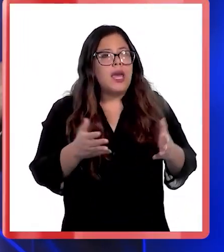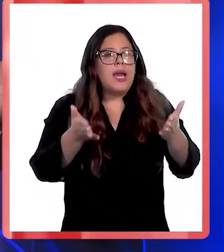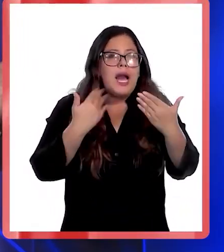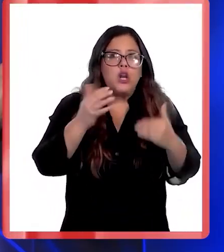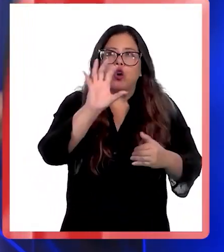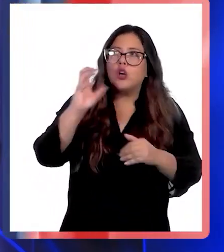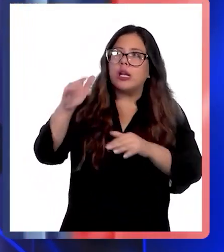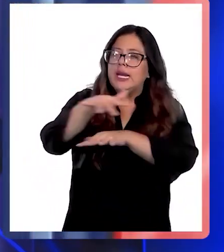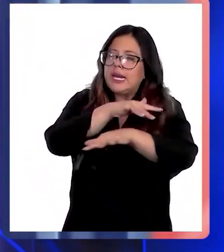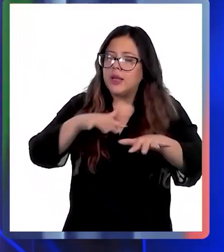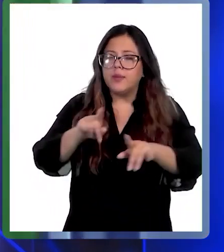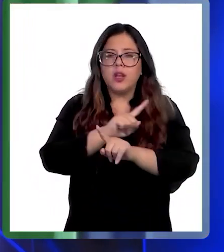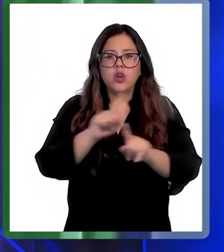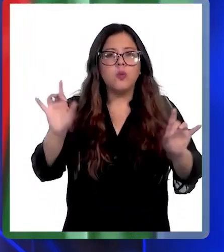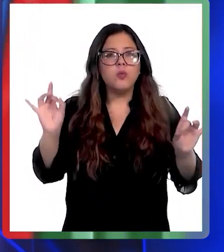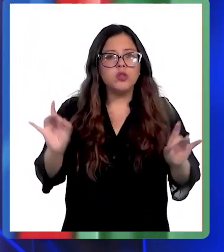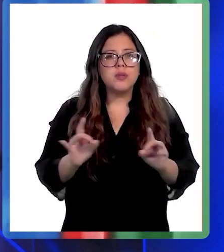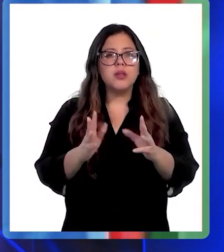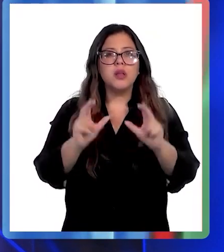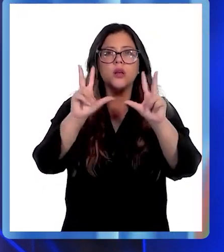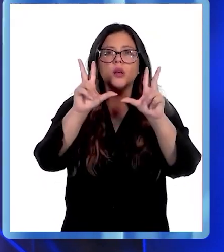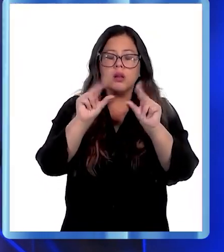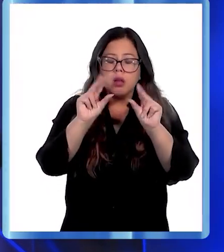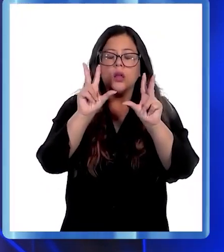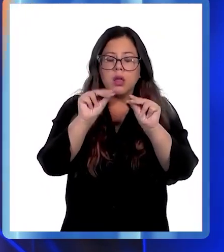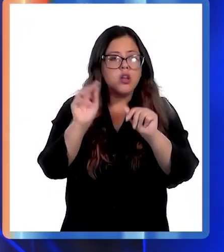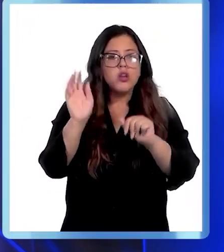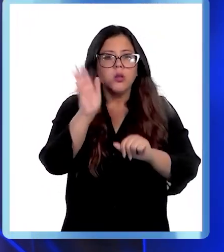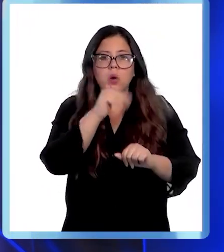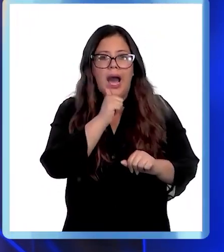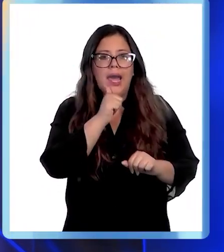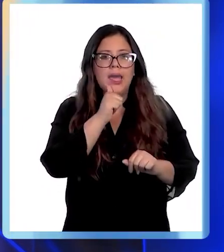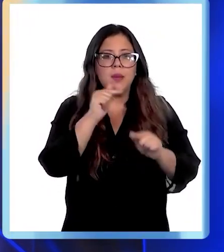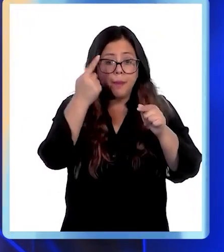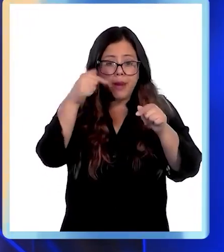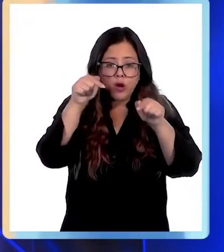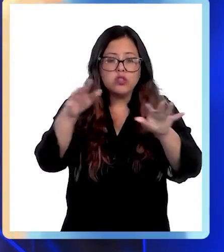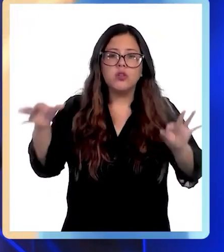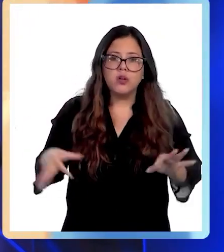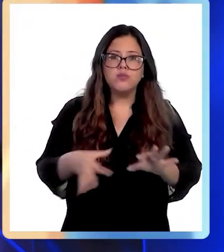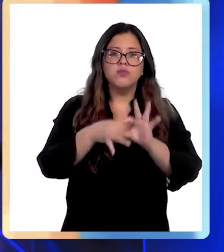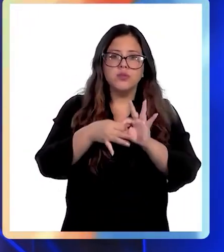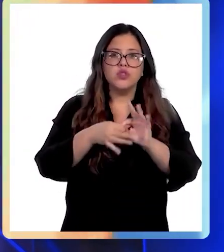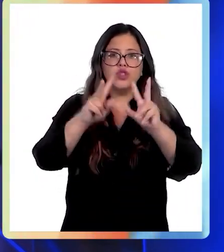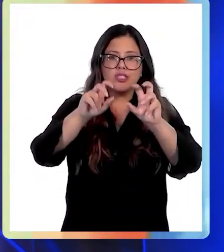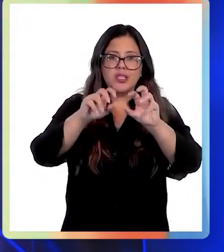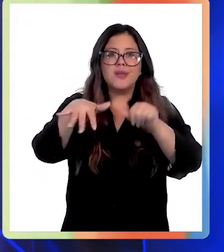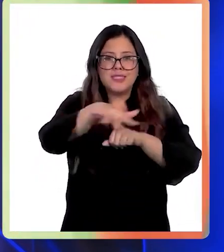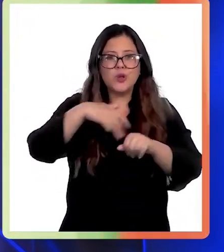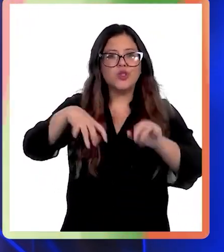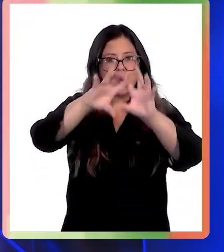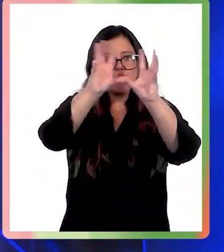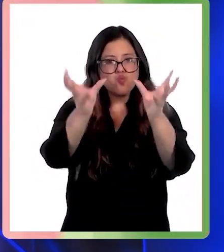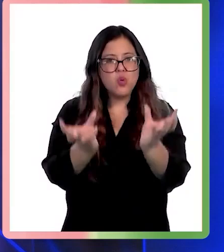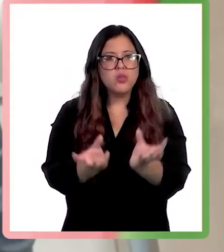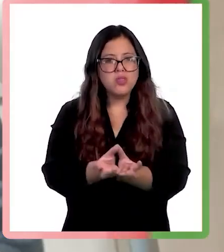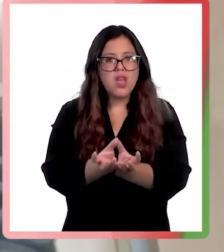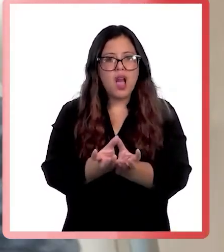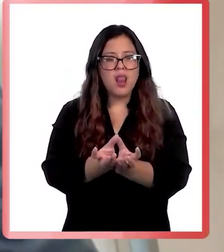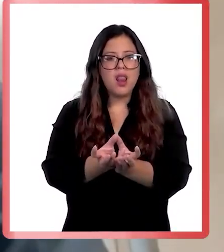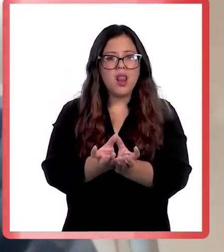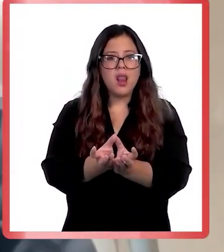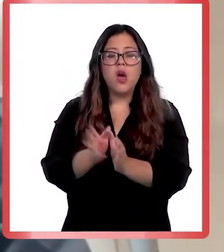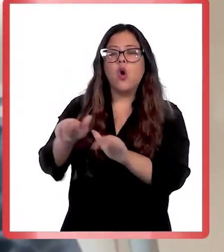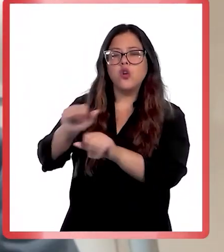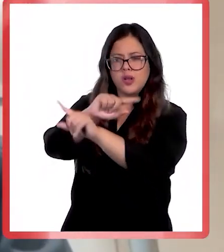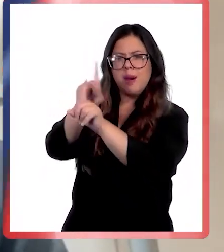no es el cambio climático, sino que va a ser la falta de sueño, pero que está directamente vinculado con la situación global que se está viviendo? Mira, tu